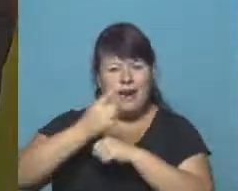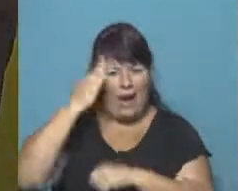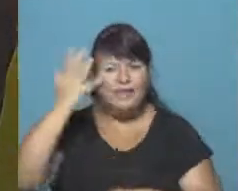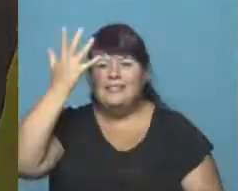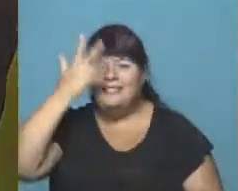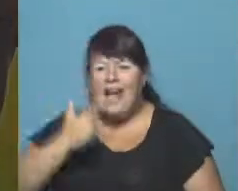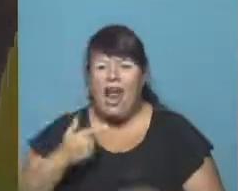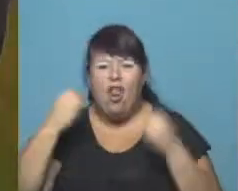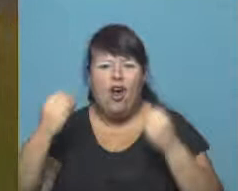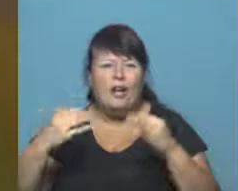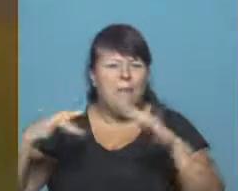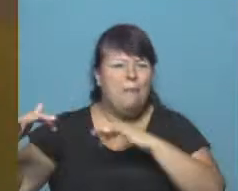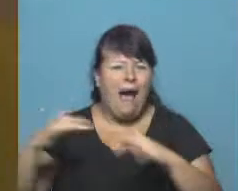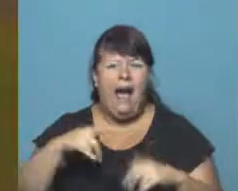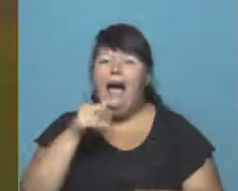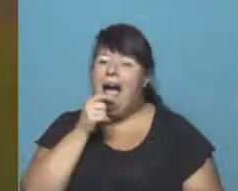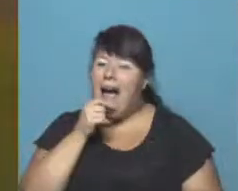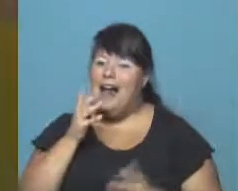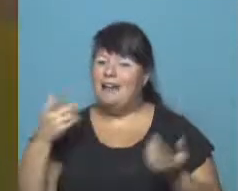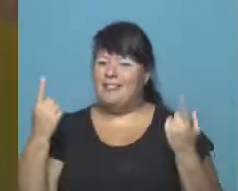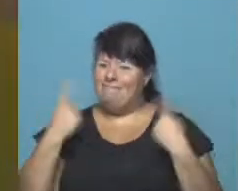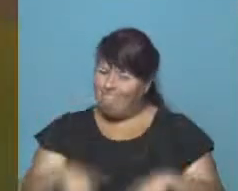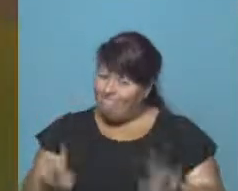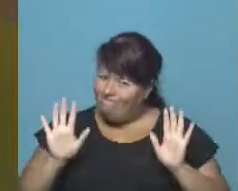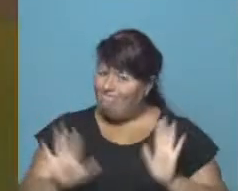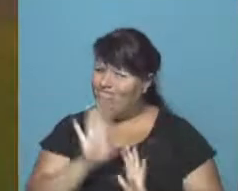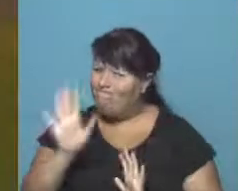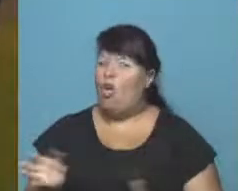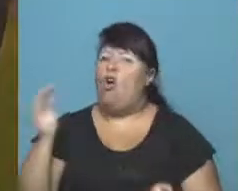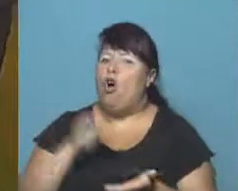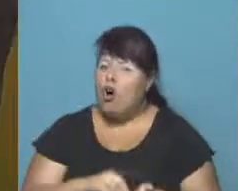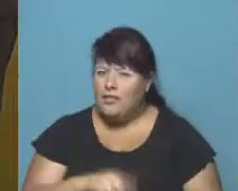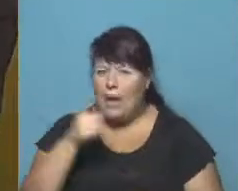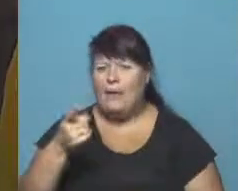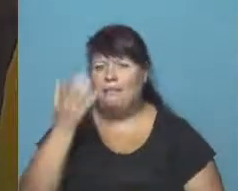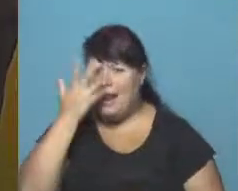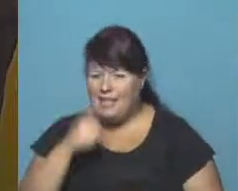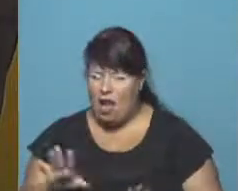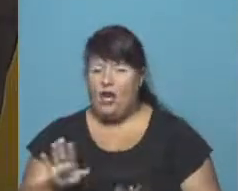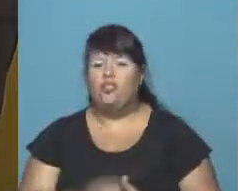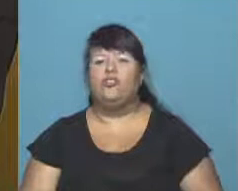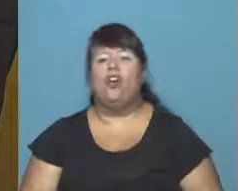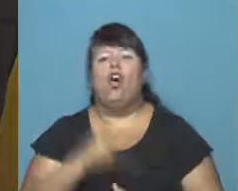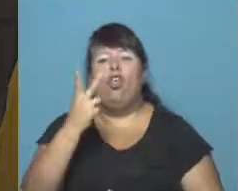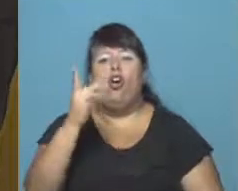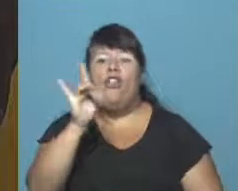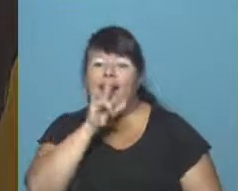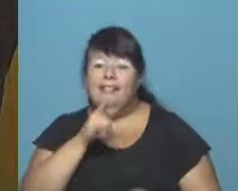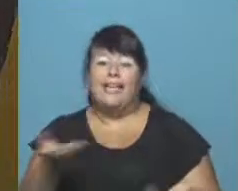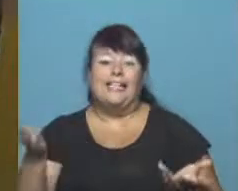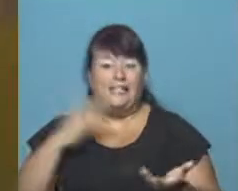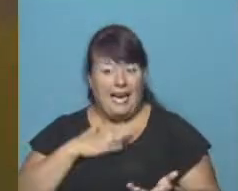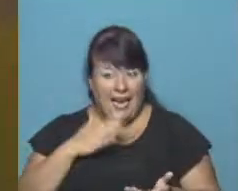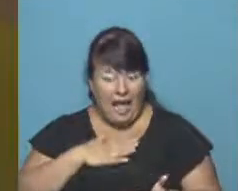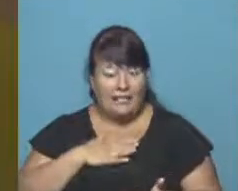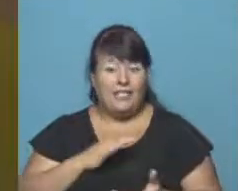qué partido. Arbitraje controvertido nuevamente para el Ciclón y dos técnicos que